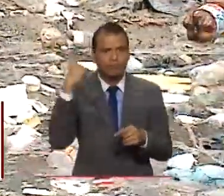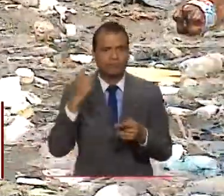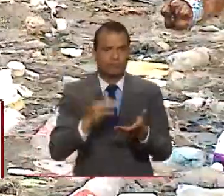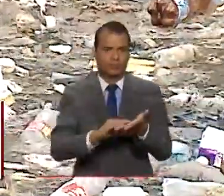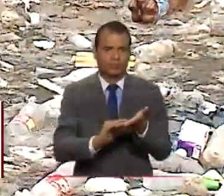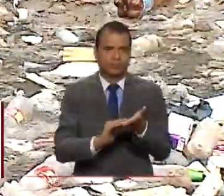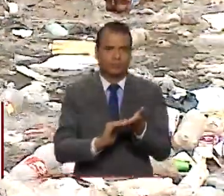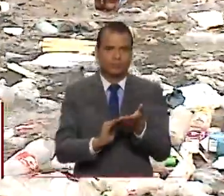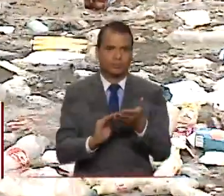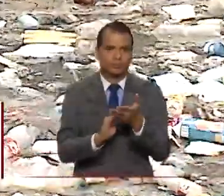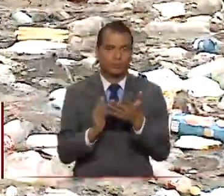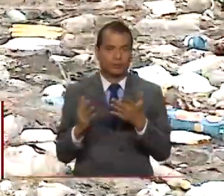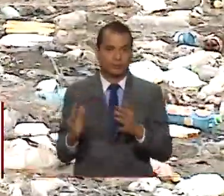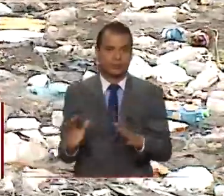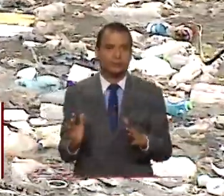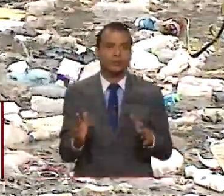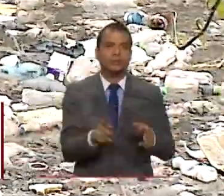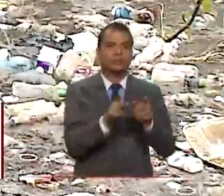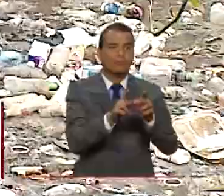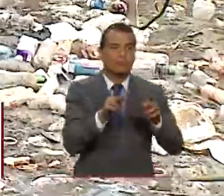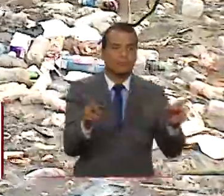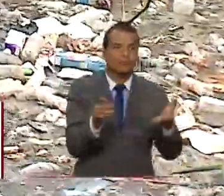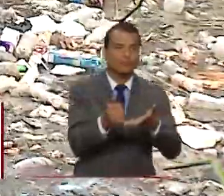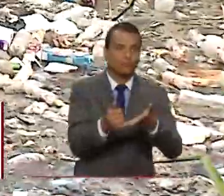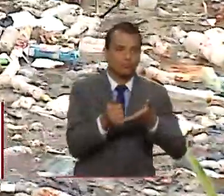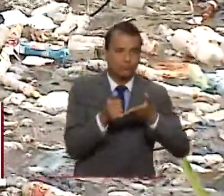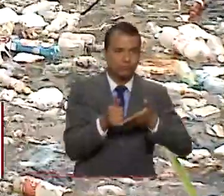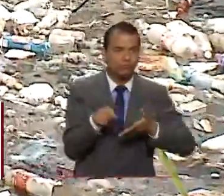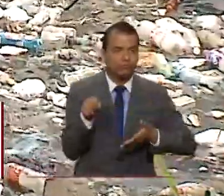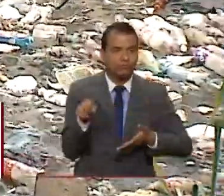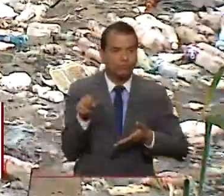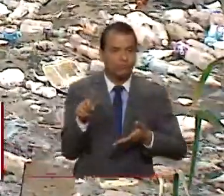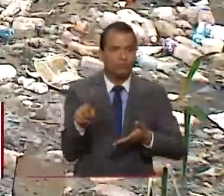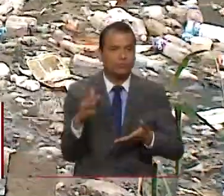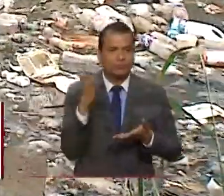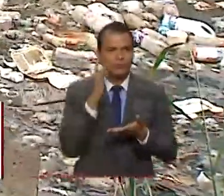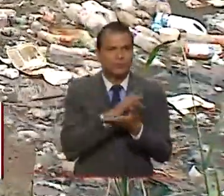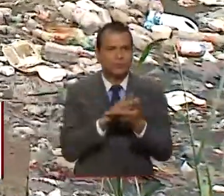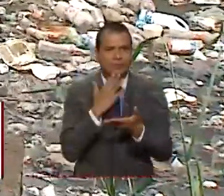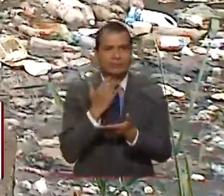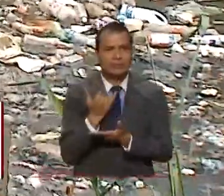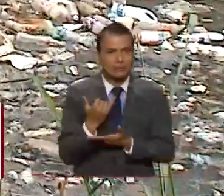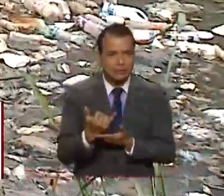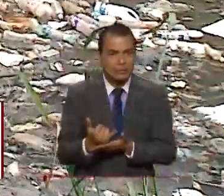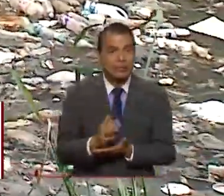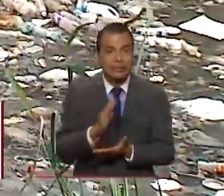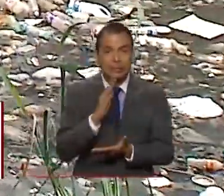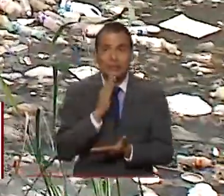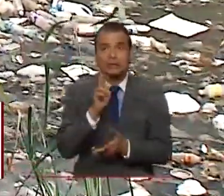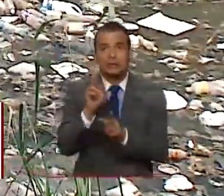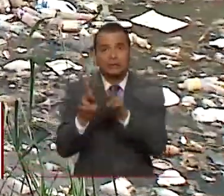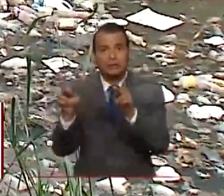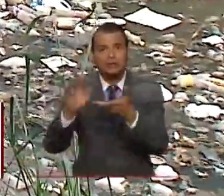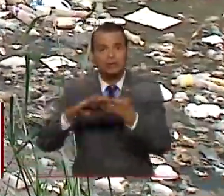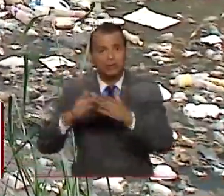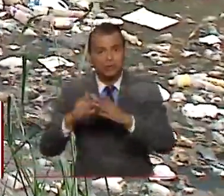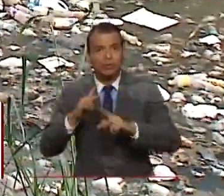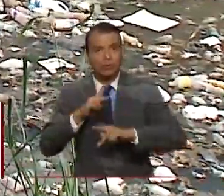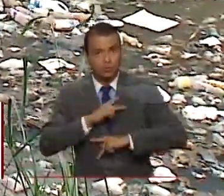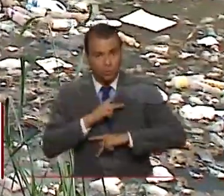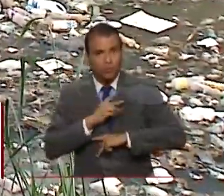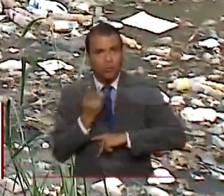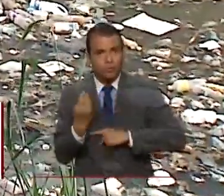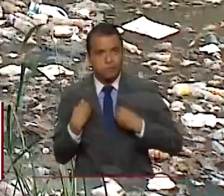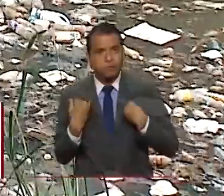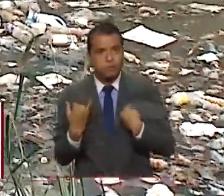de la zona presta a descolmatar la rejilla por donde se debe evacuar el agua hasta el colector que está al otro lado es lo que se propone desde la